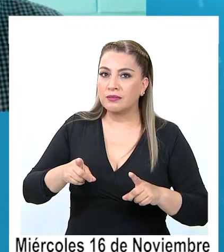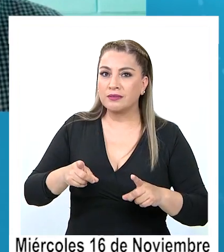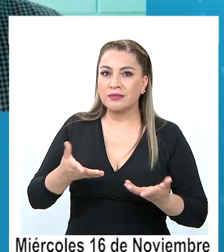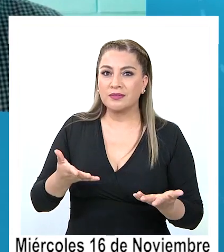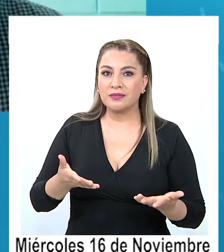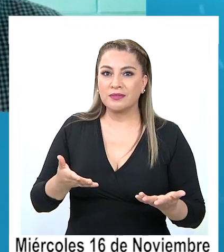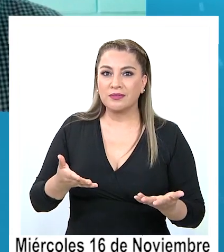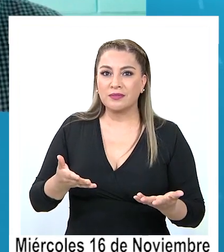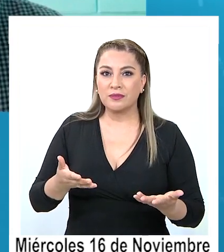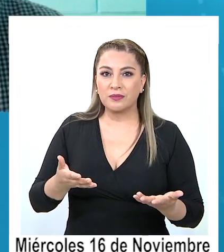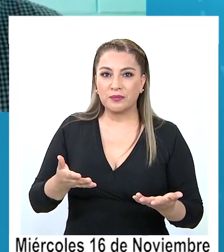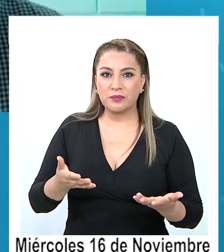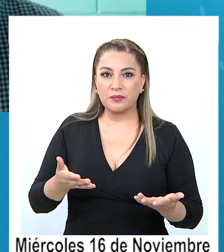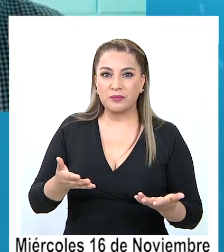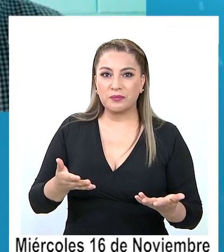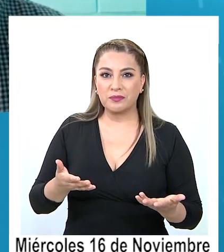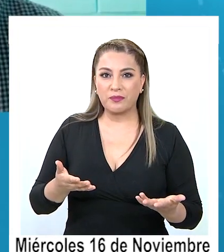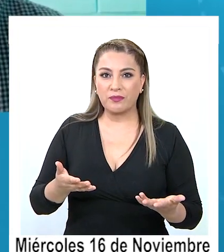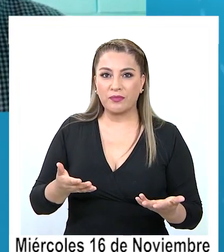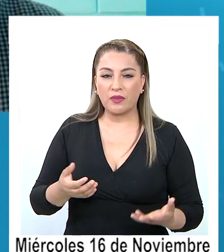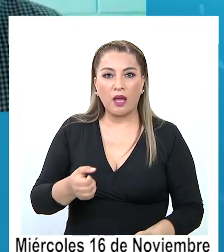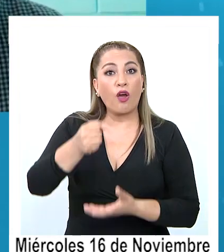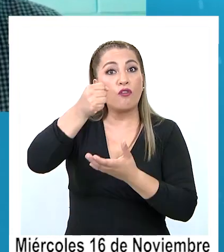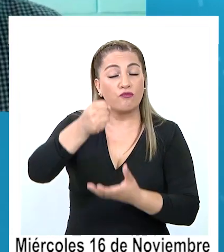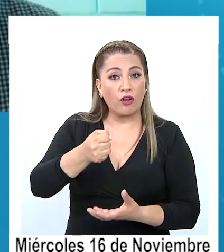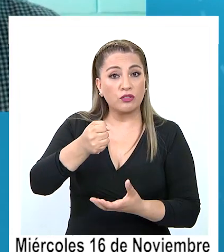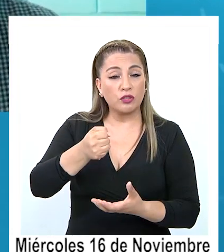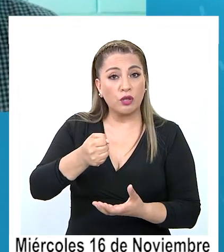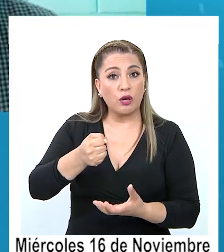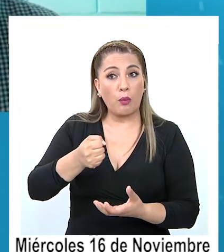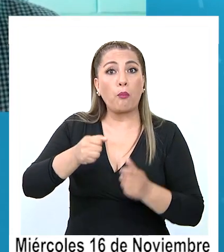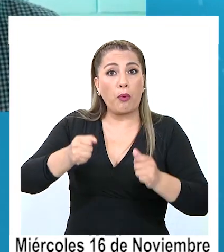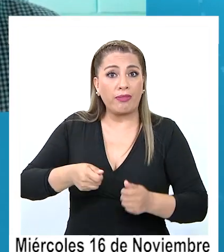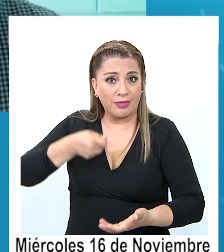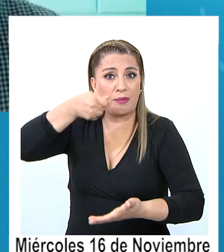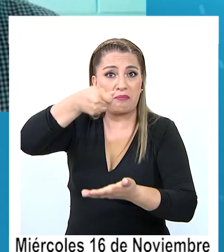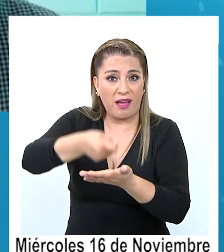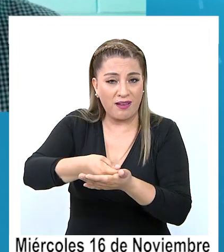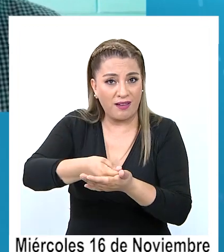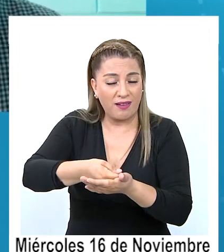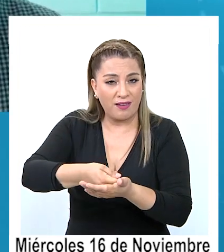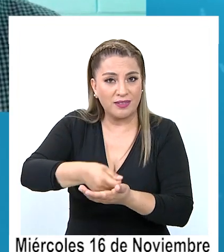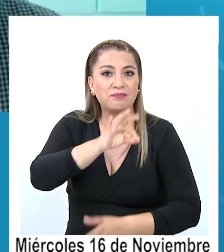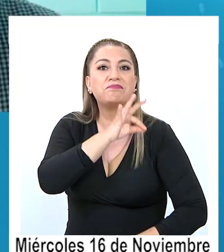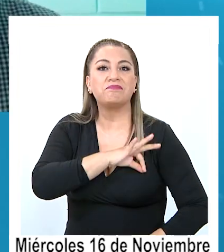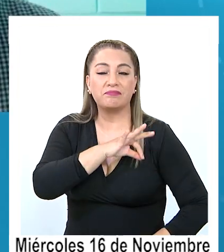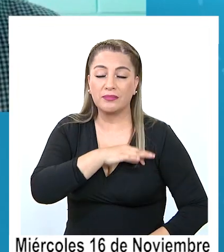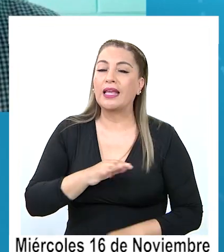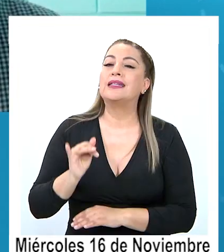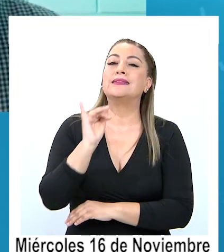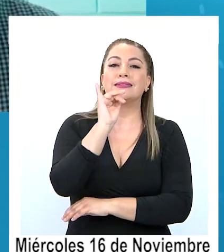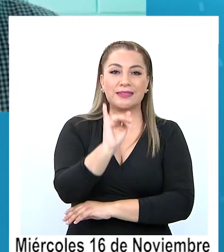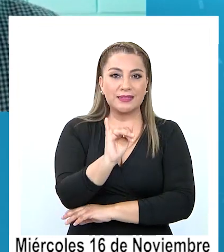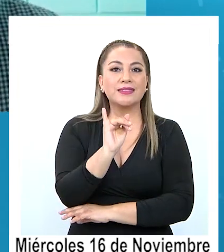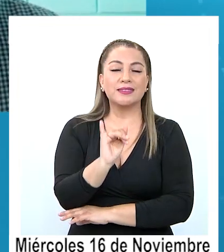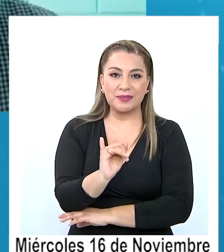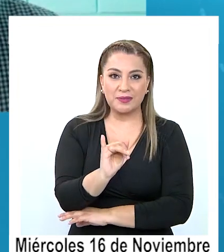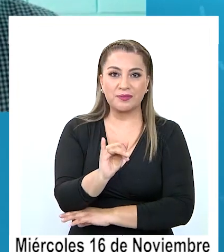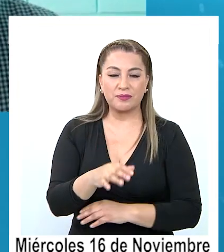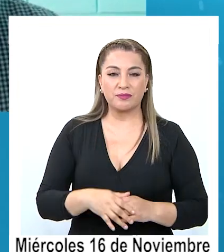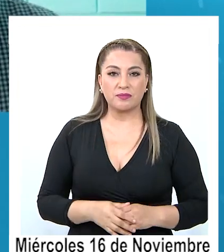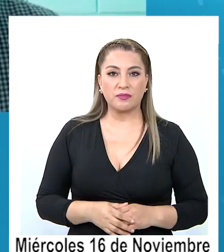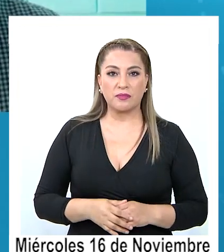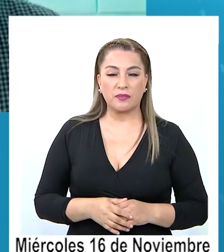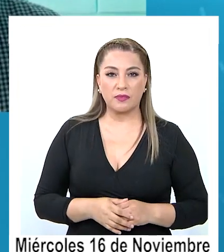ser, digamos, entre comillas, fondos disponibles para el pago de esta deuda. Efectivamente, es la